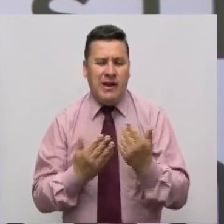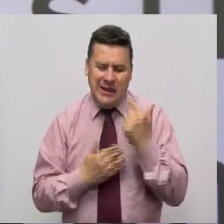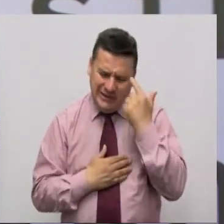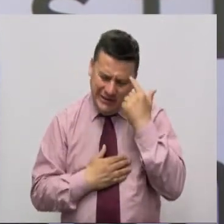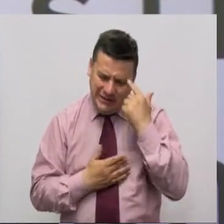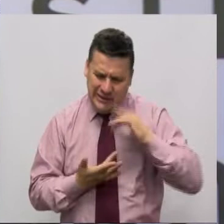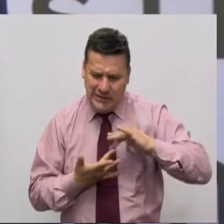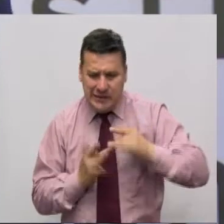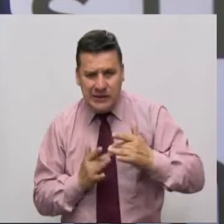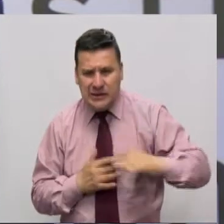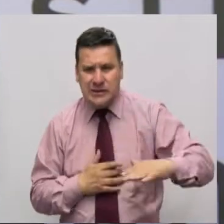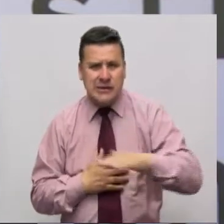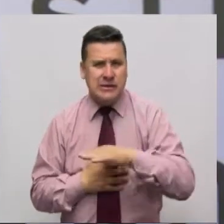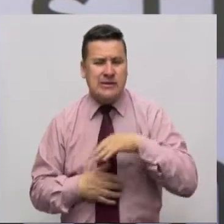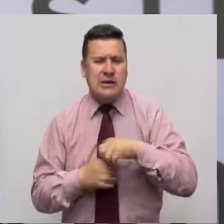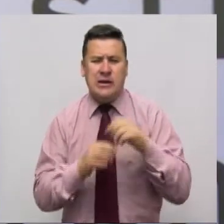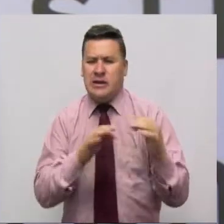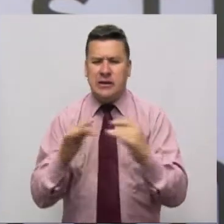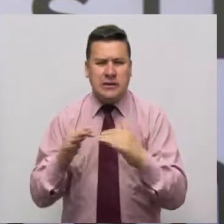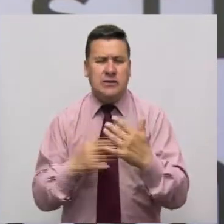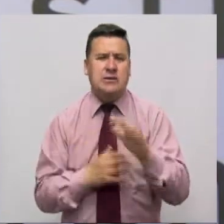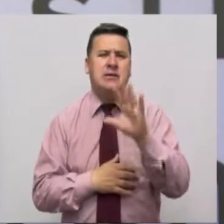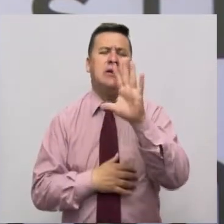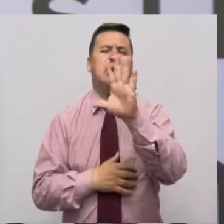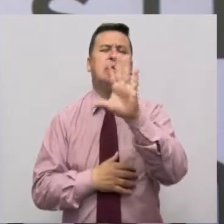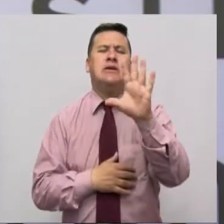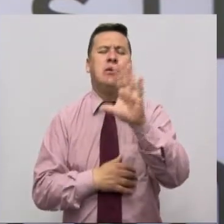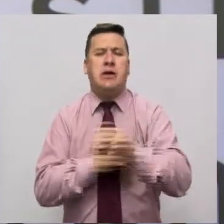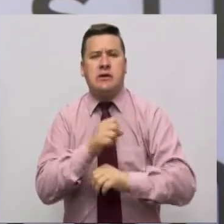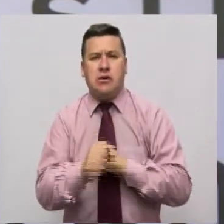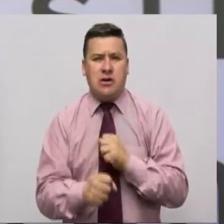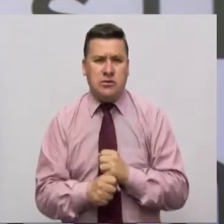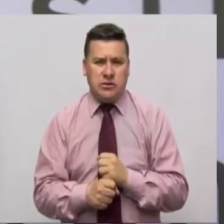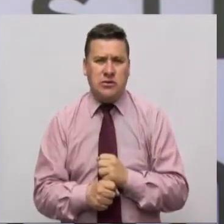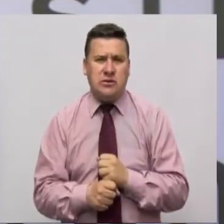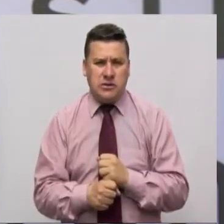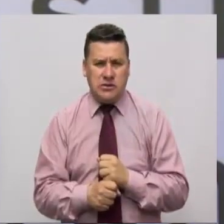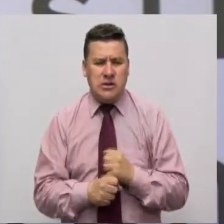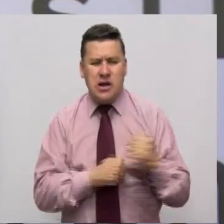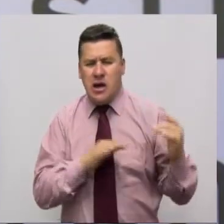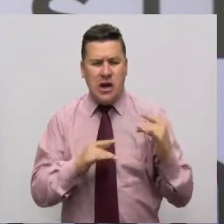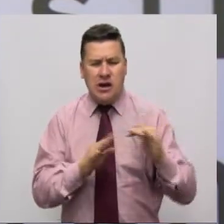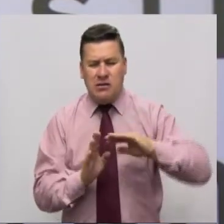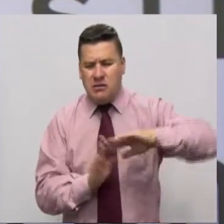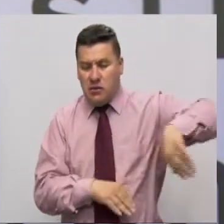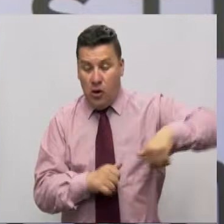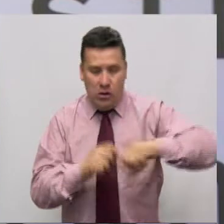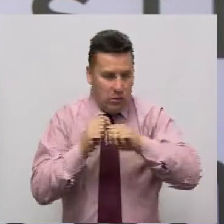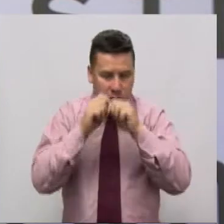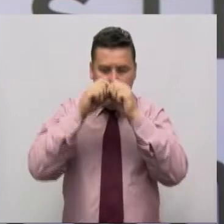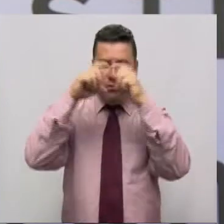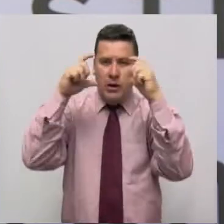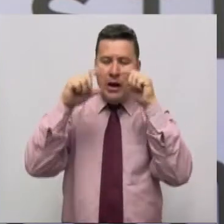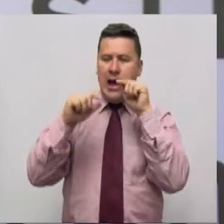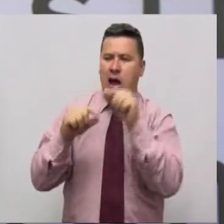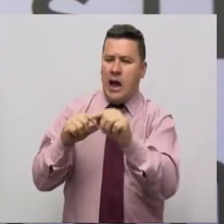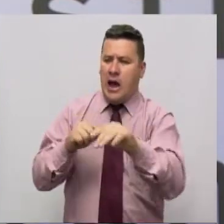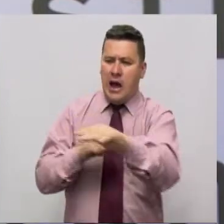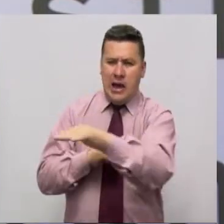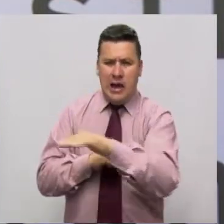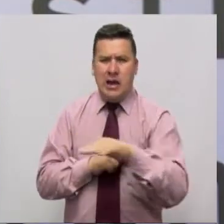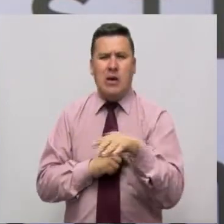profundas heridas que nos dejó una guerra de 55 años, nos estamos